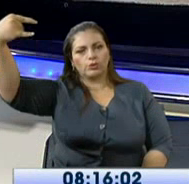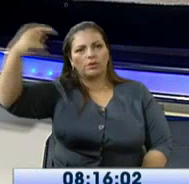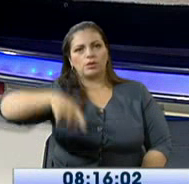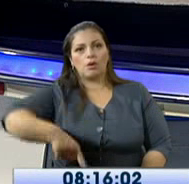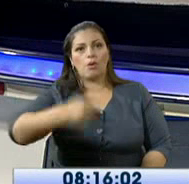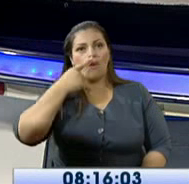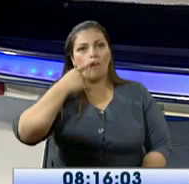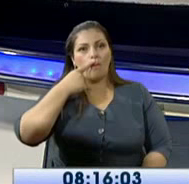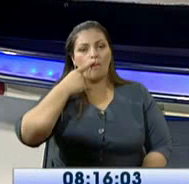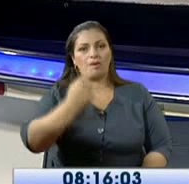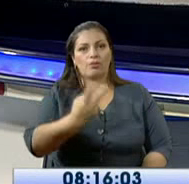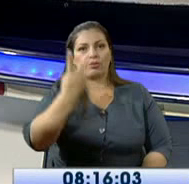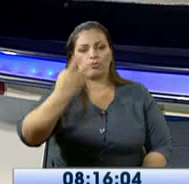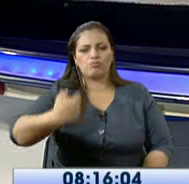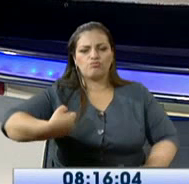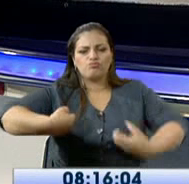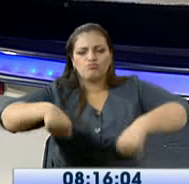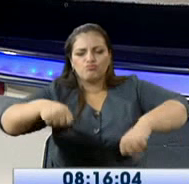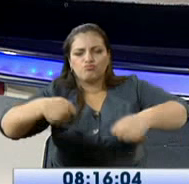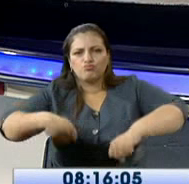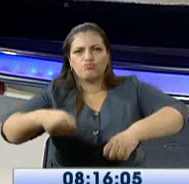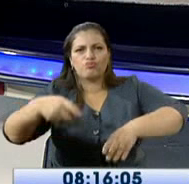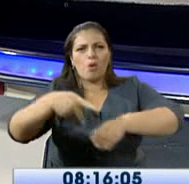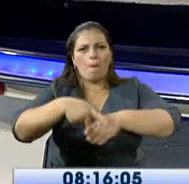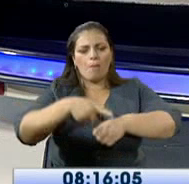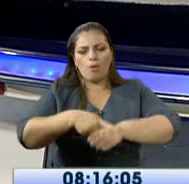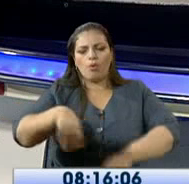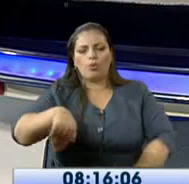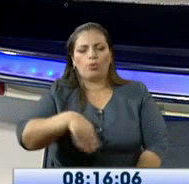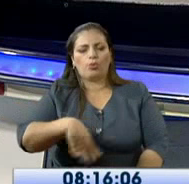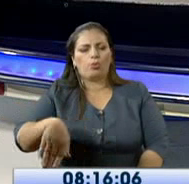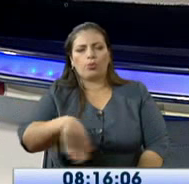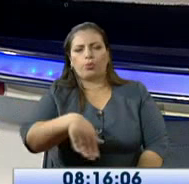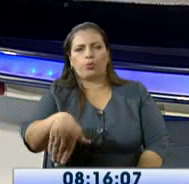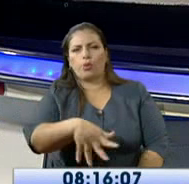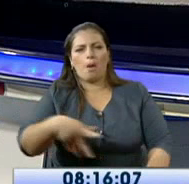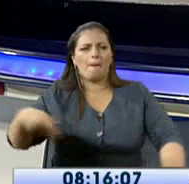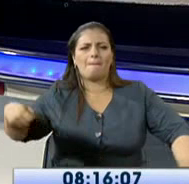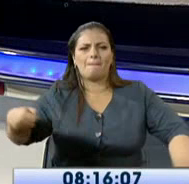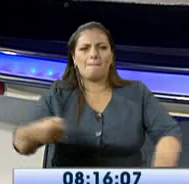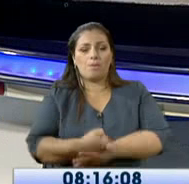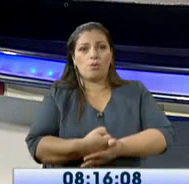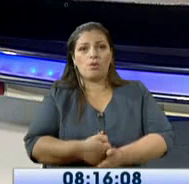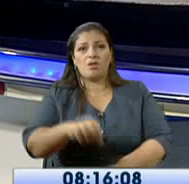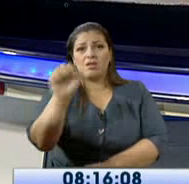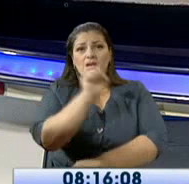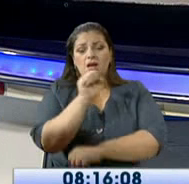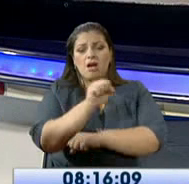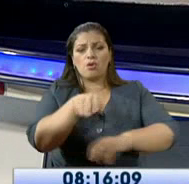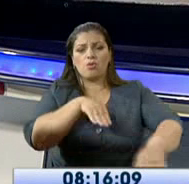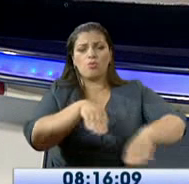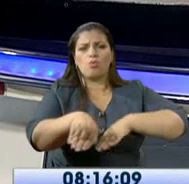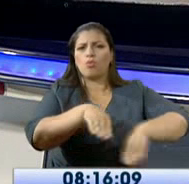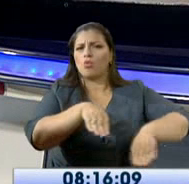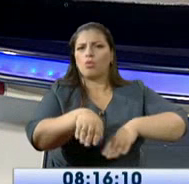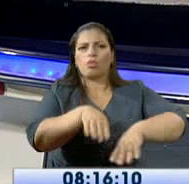heridas tras hacer una mala maniobra. El accidente de tránsito provocó congestionamiento vehicular en el sur de la ciudad.